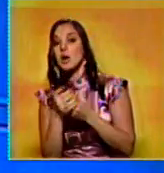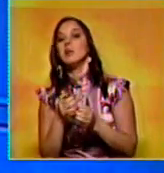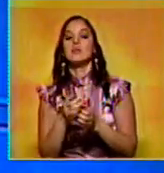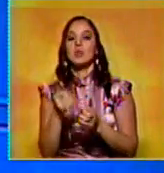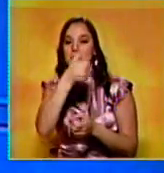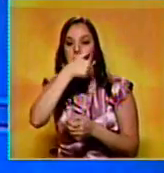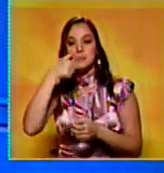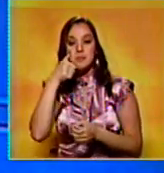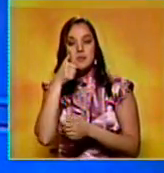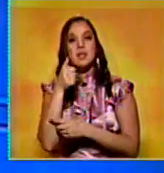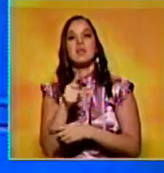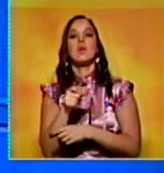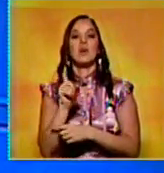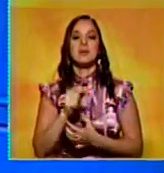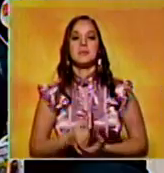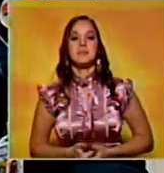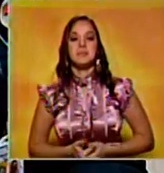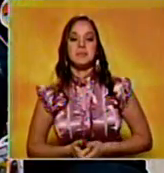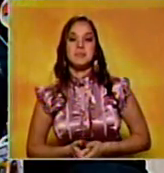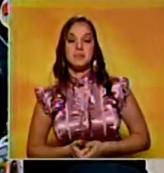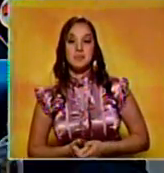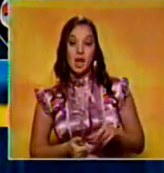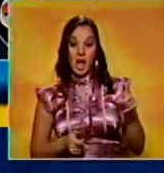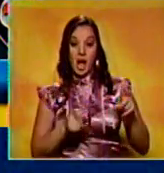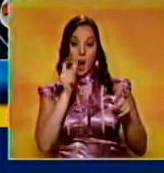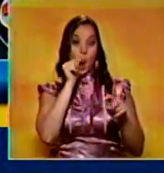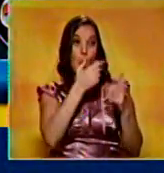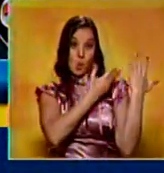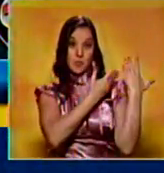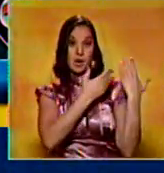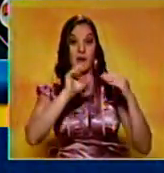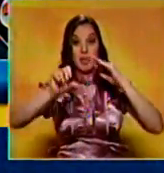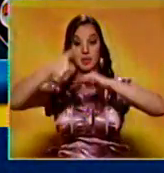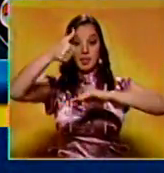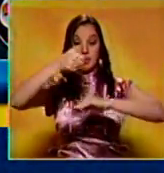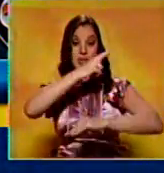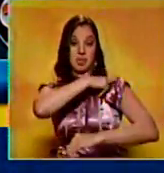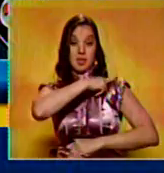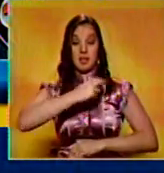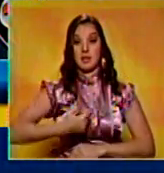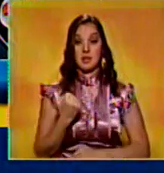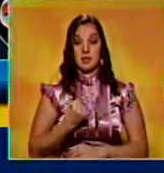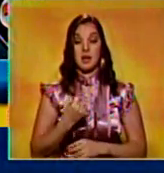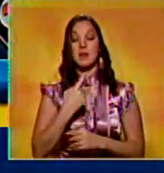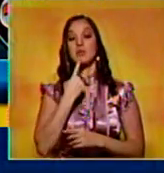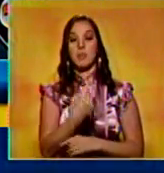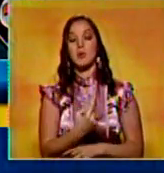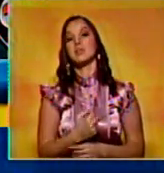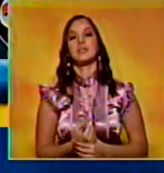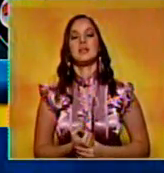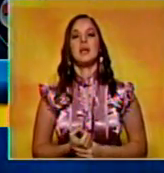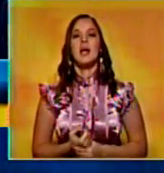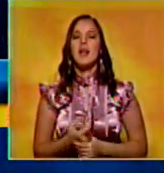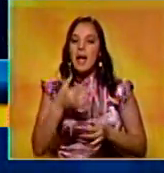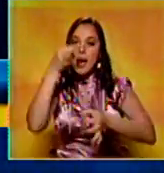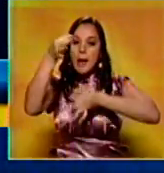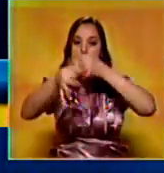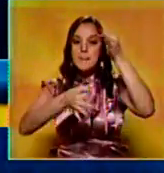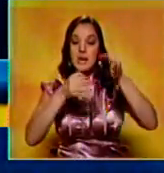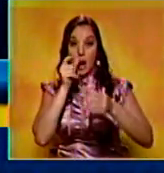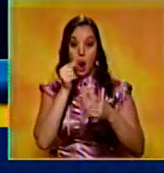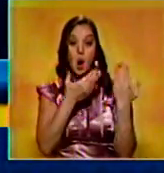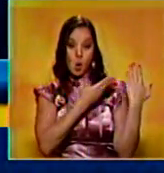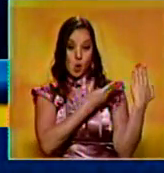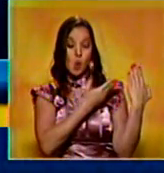estupefacientes y psicotrópicas el director de la policía científica comisario General José Gregorio sierralta explicó que el